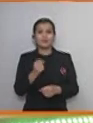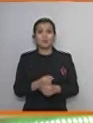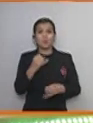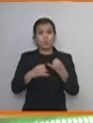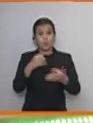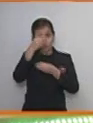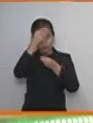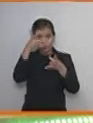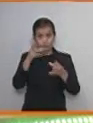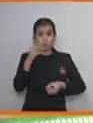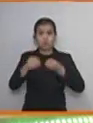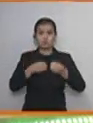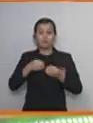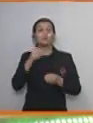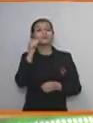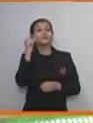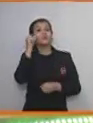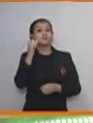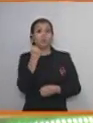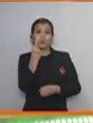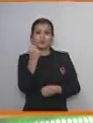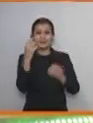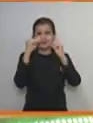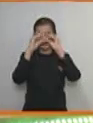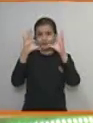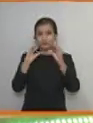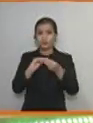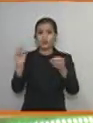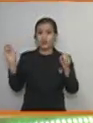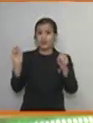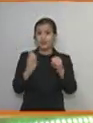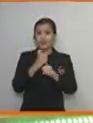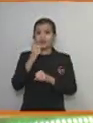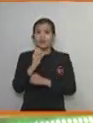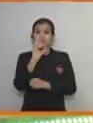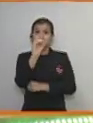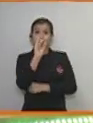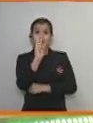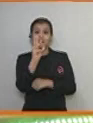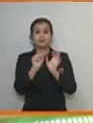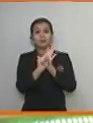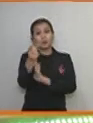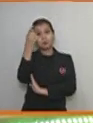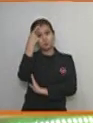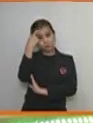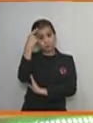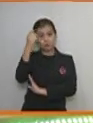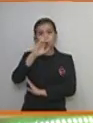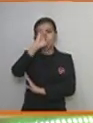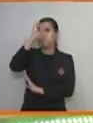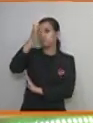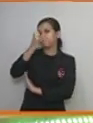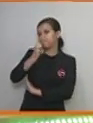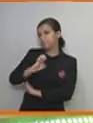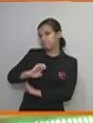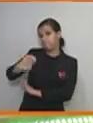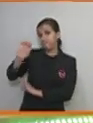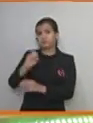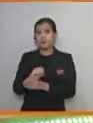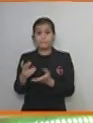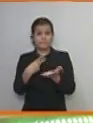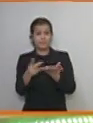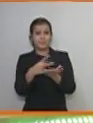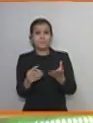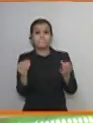te comento que en el sorteo del día de ayer de las 11 de la mañana, el número favorecido fue el 06. Con su símbolo de sueños elefante. Y